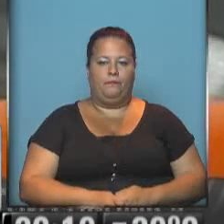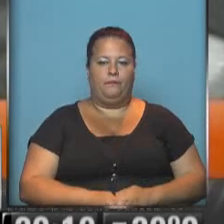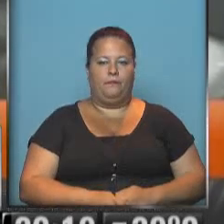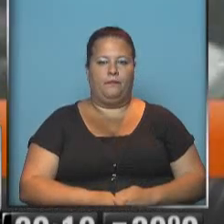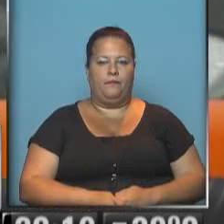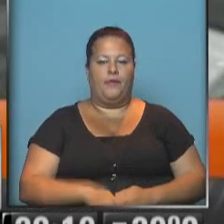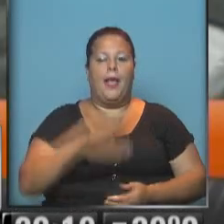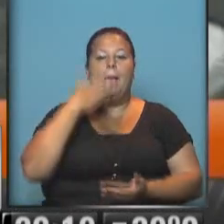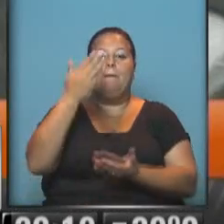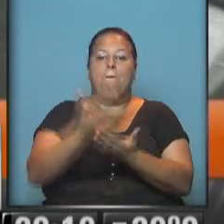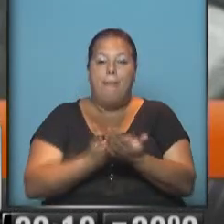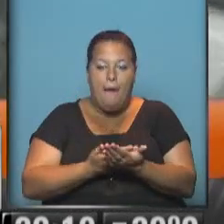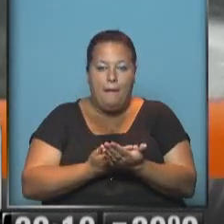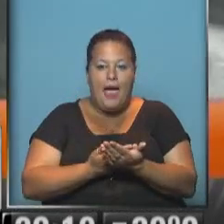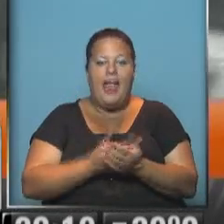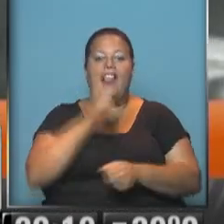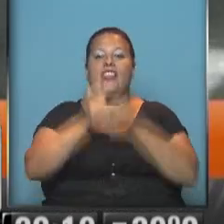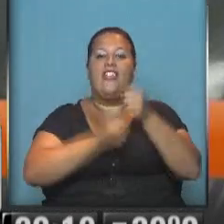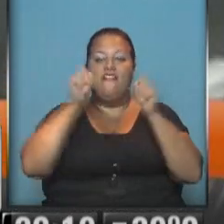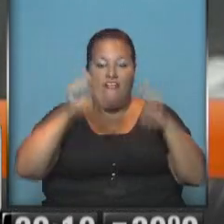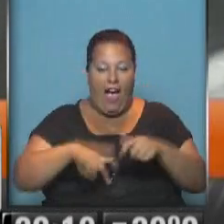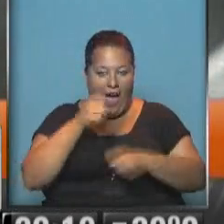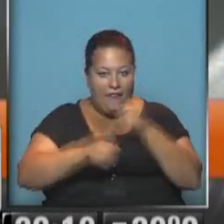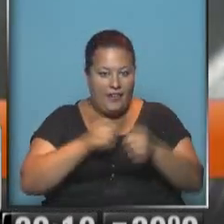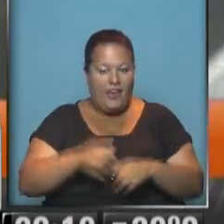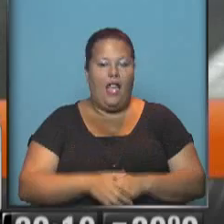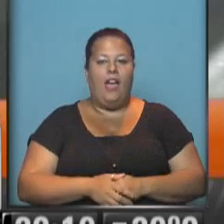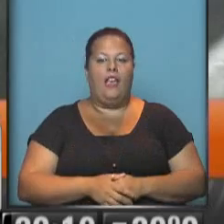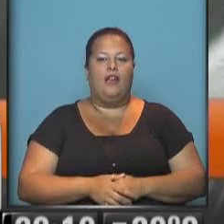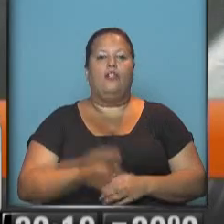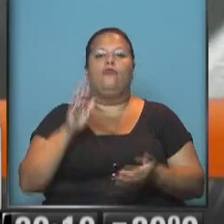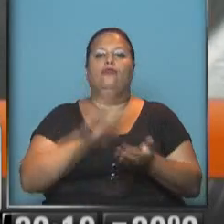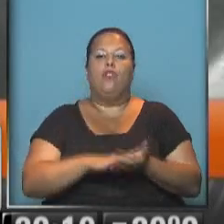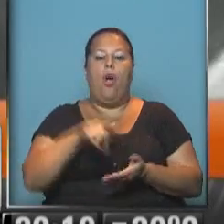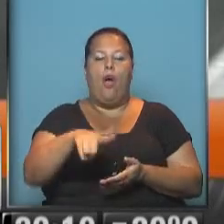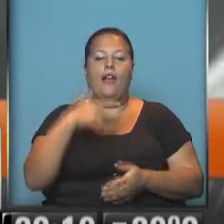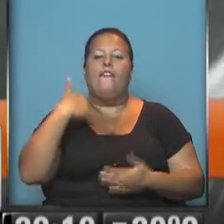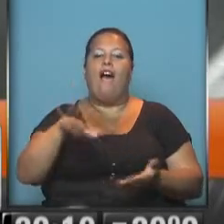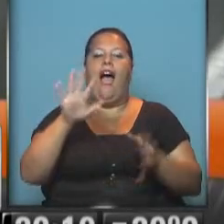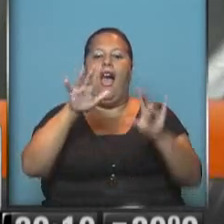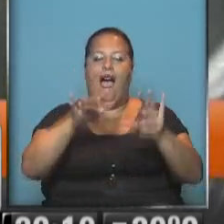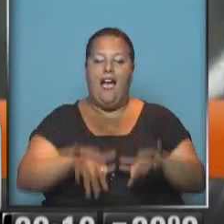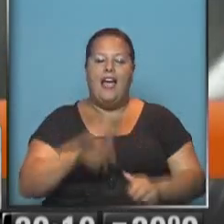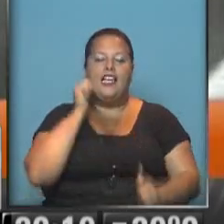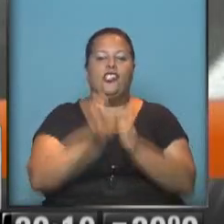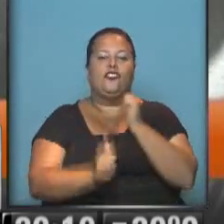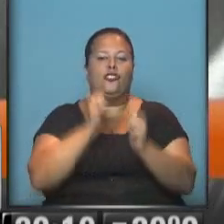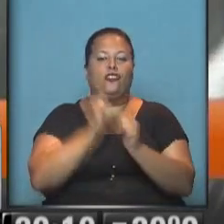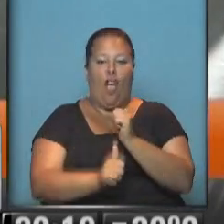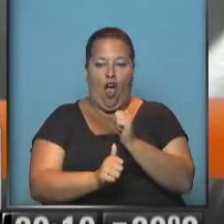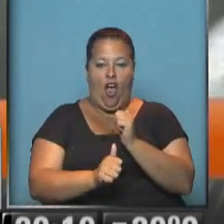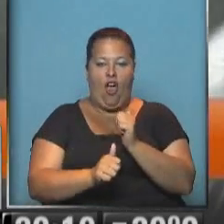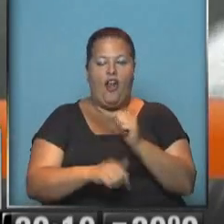Que el papel que salga de la fábrica y sobre el que ha de escribirse la historia